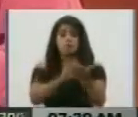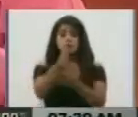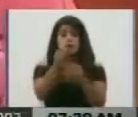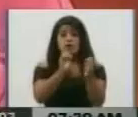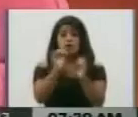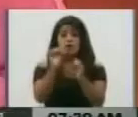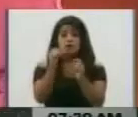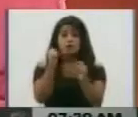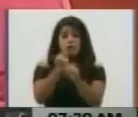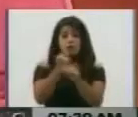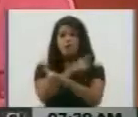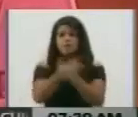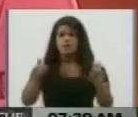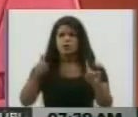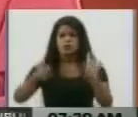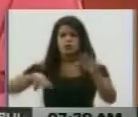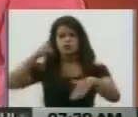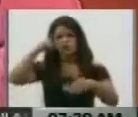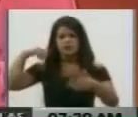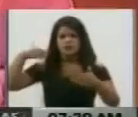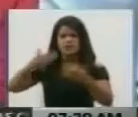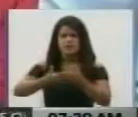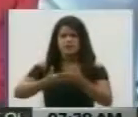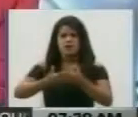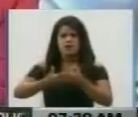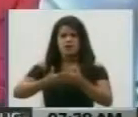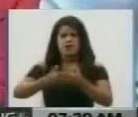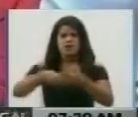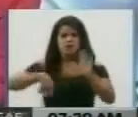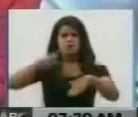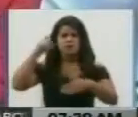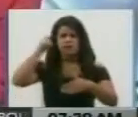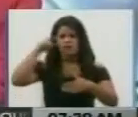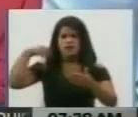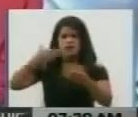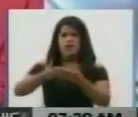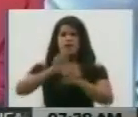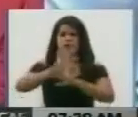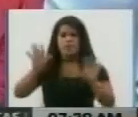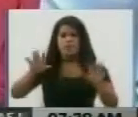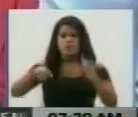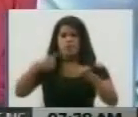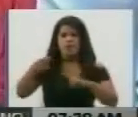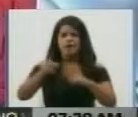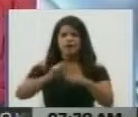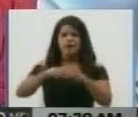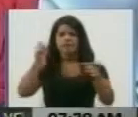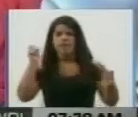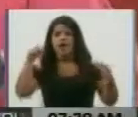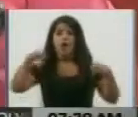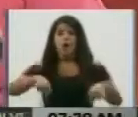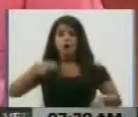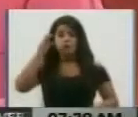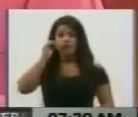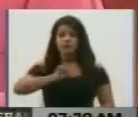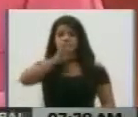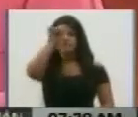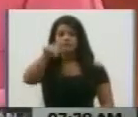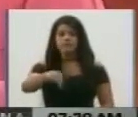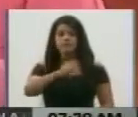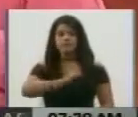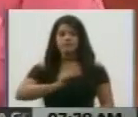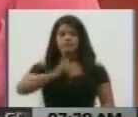los 12 días... a los pocos días ella sería separada del cargo. Ella va a ir hoy al Senado